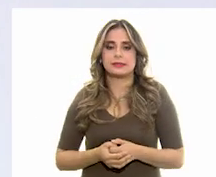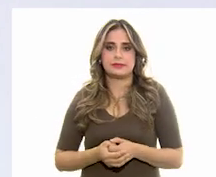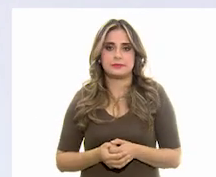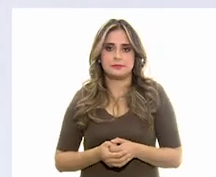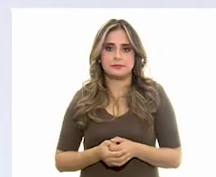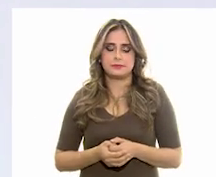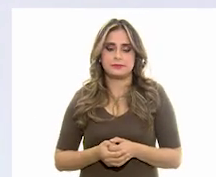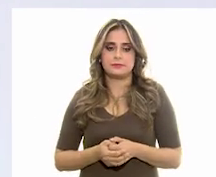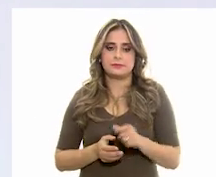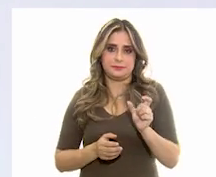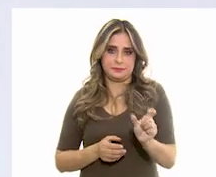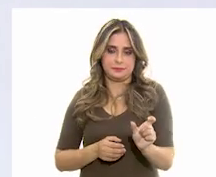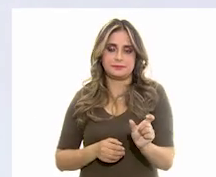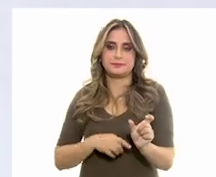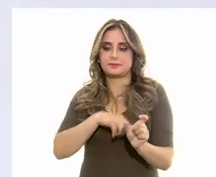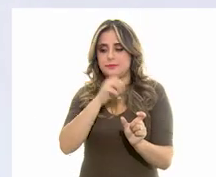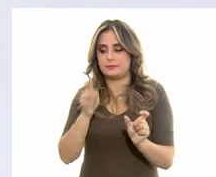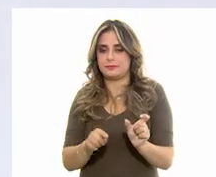el espacio,